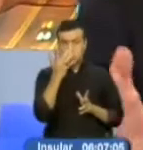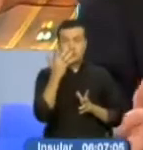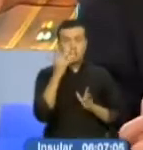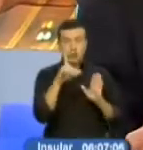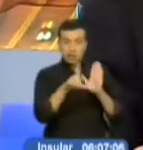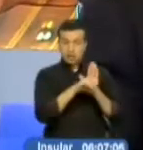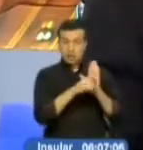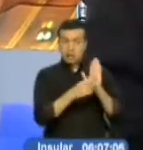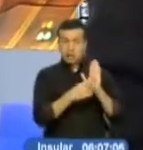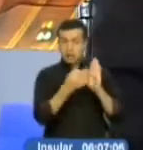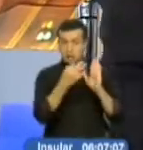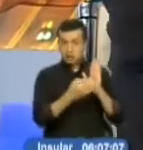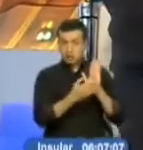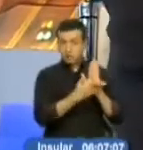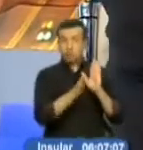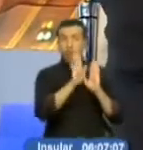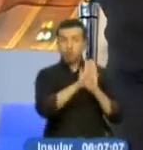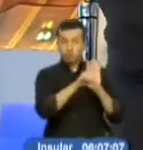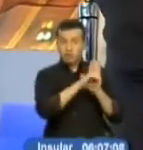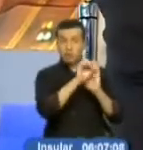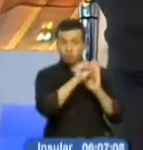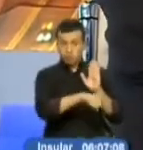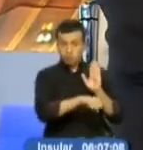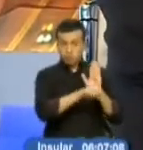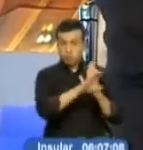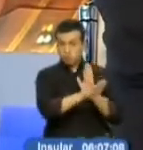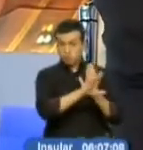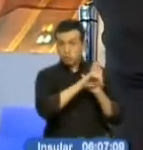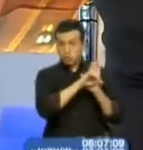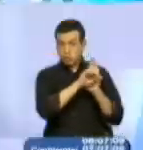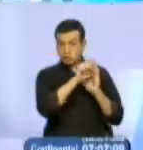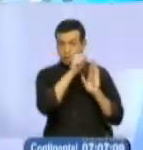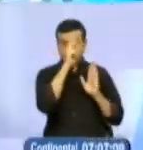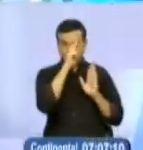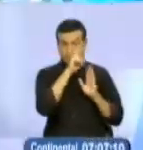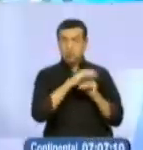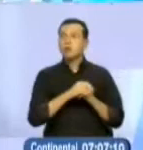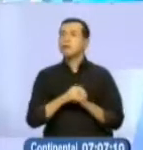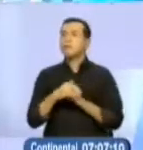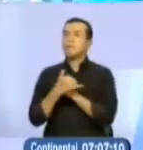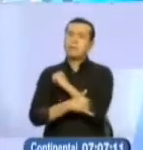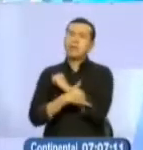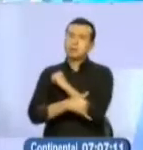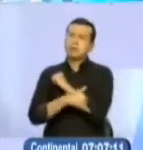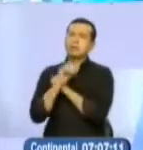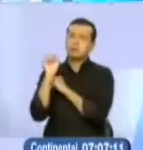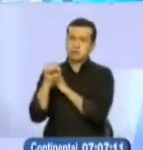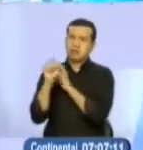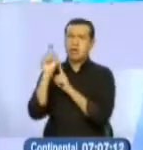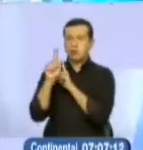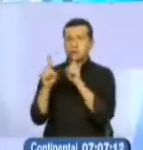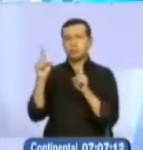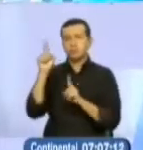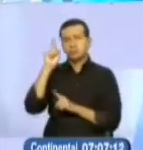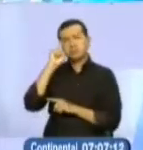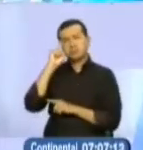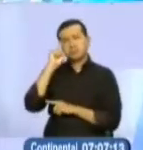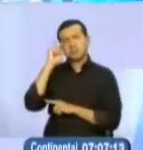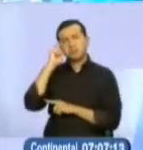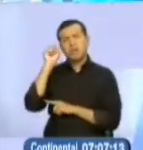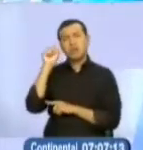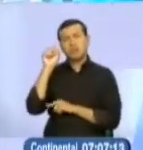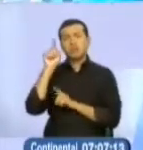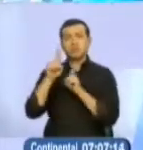marco jurídico que permite ese mecanismo supongo así es según los países de países que prevén en su legislación la